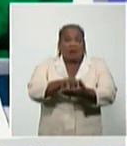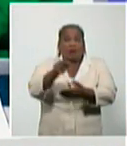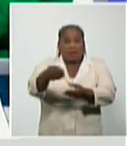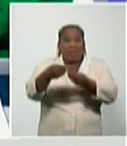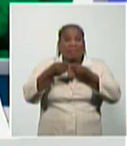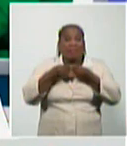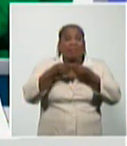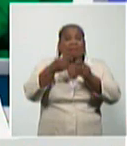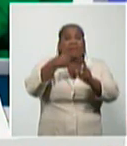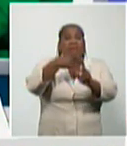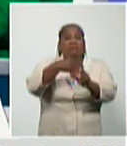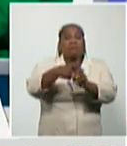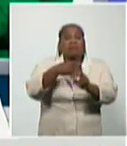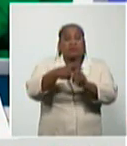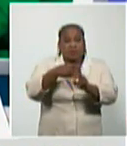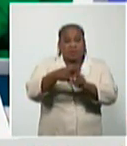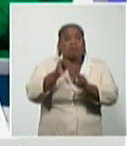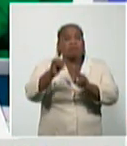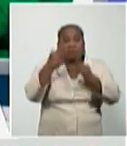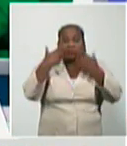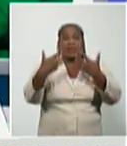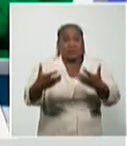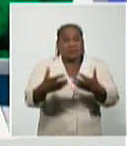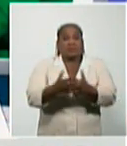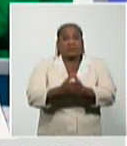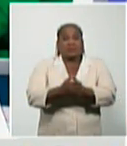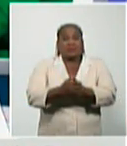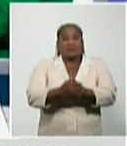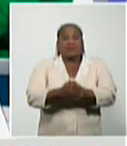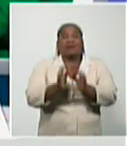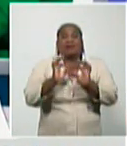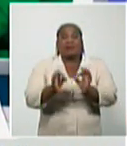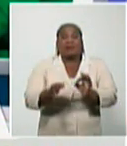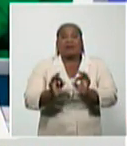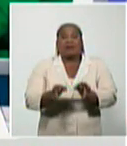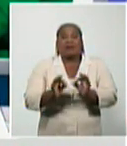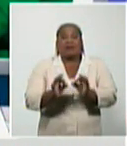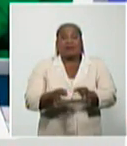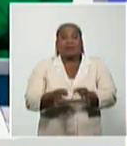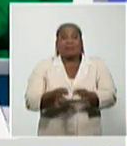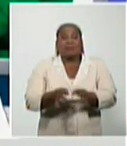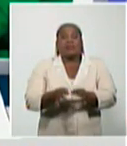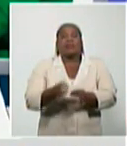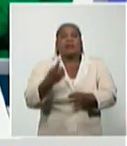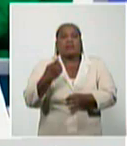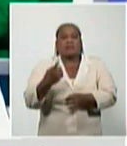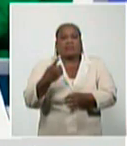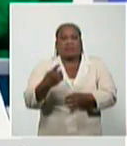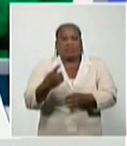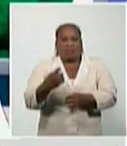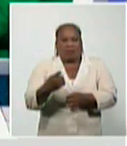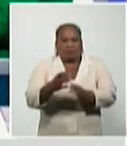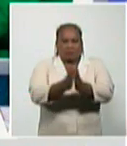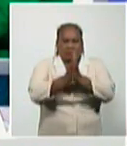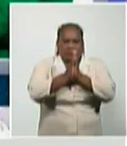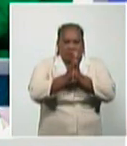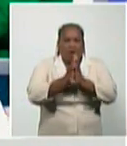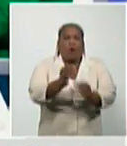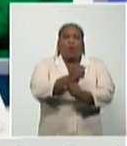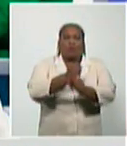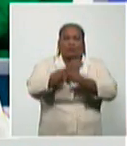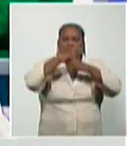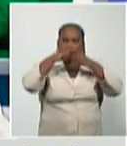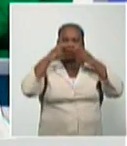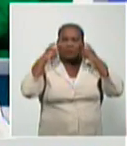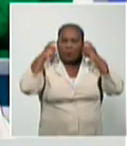es importante. Entonces, realmente es una necesidad. Ahí,